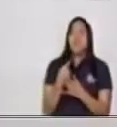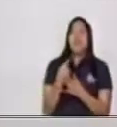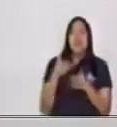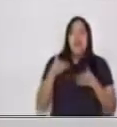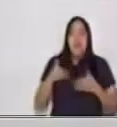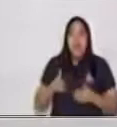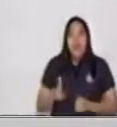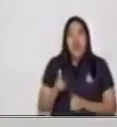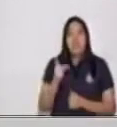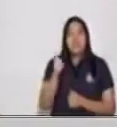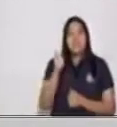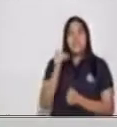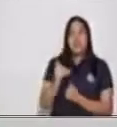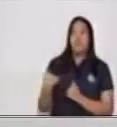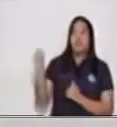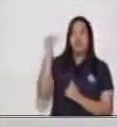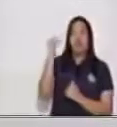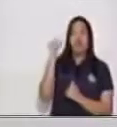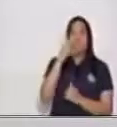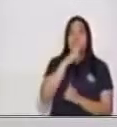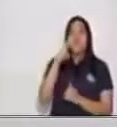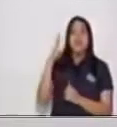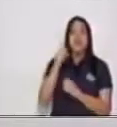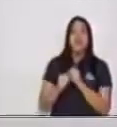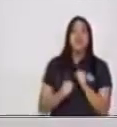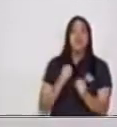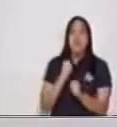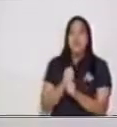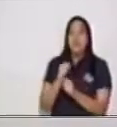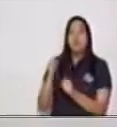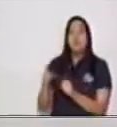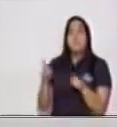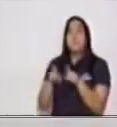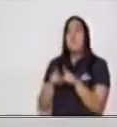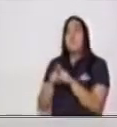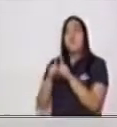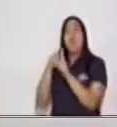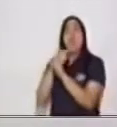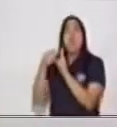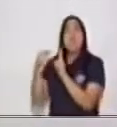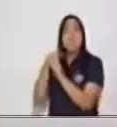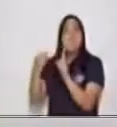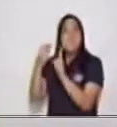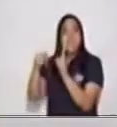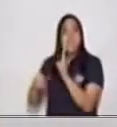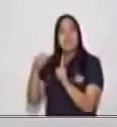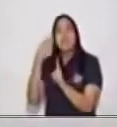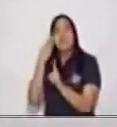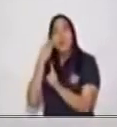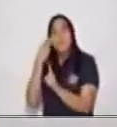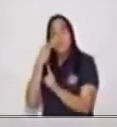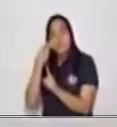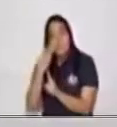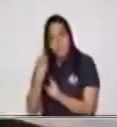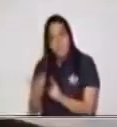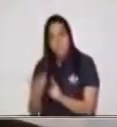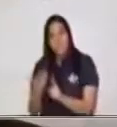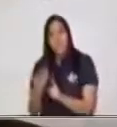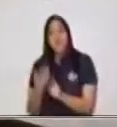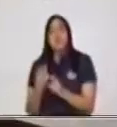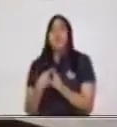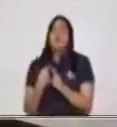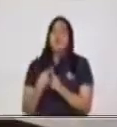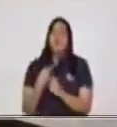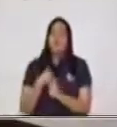hija dentro de 22 años será la mitad de la edad de la mamá. Cuando estamos hablando de un